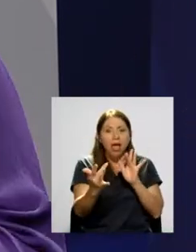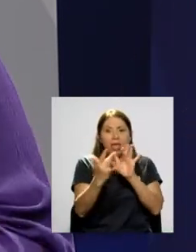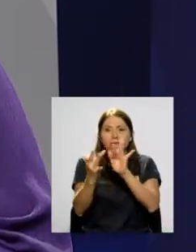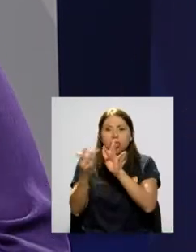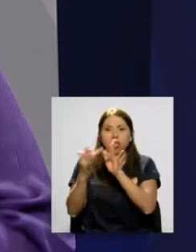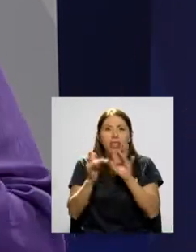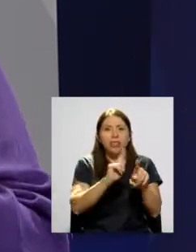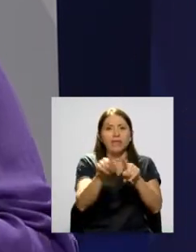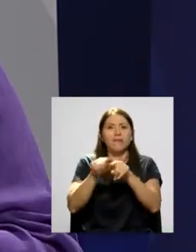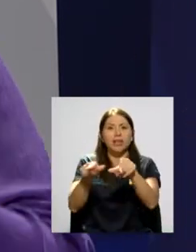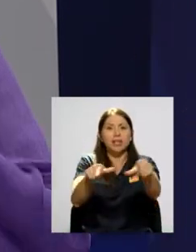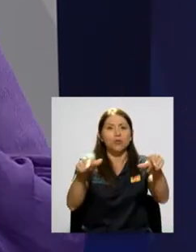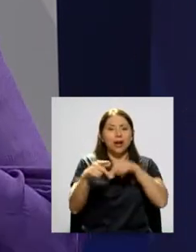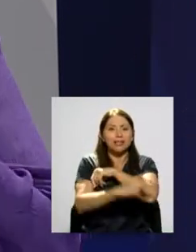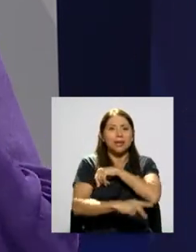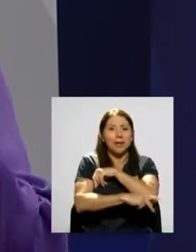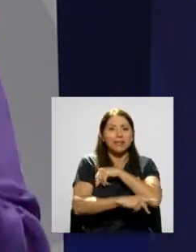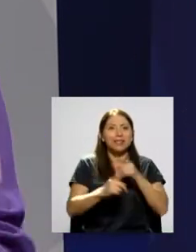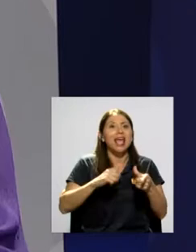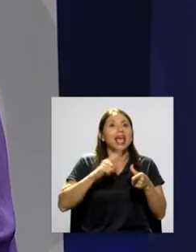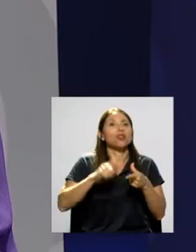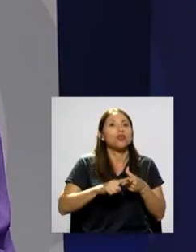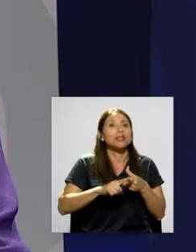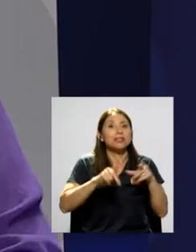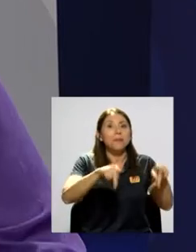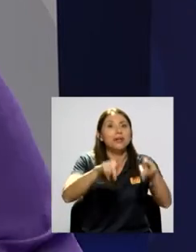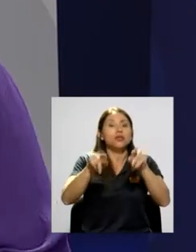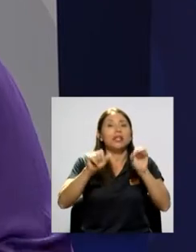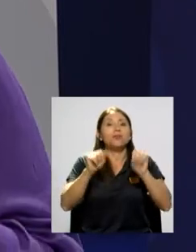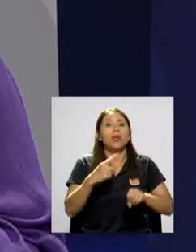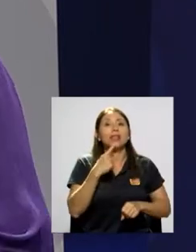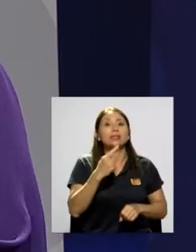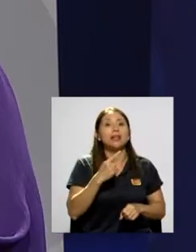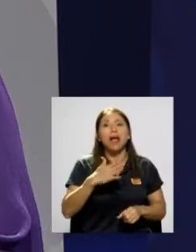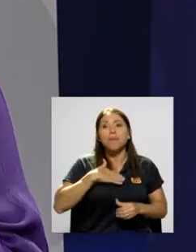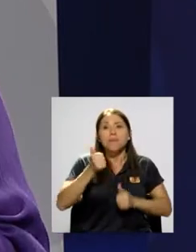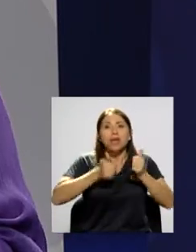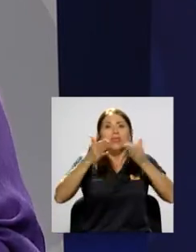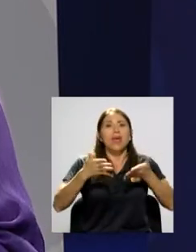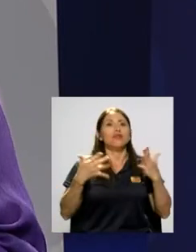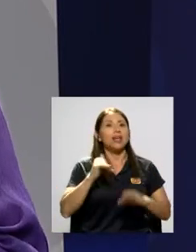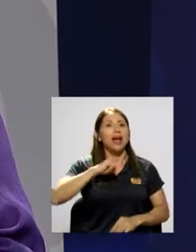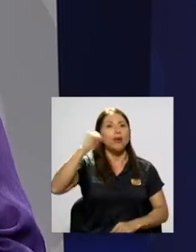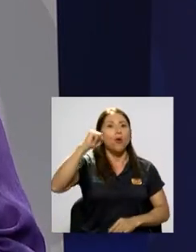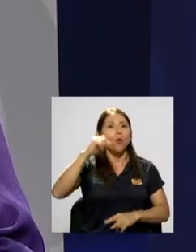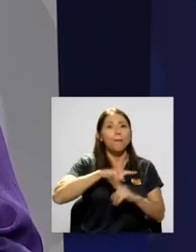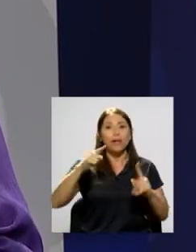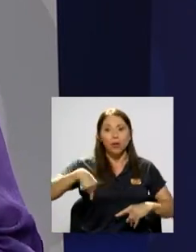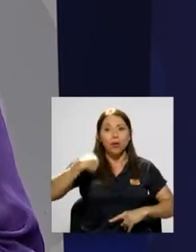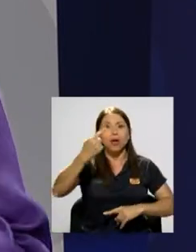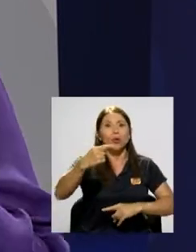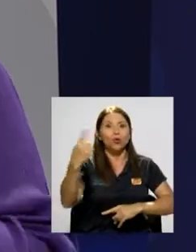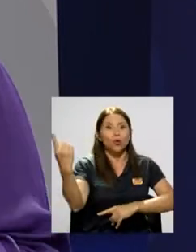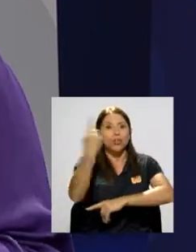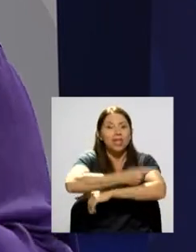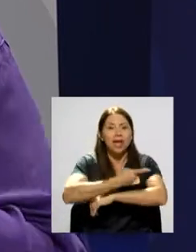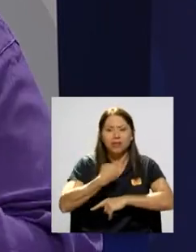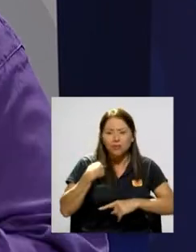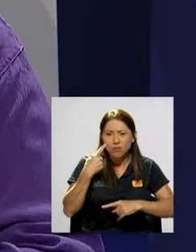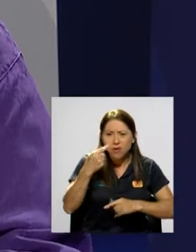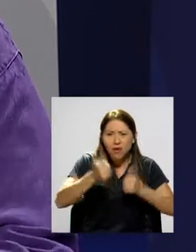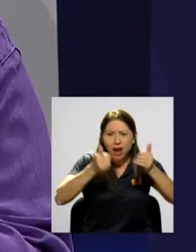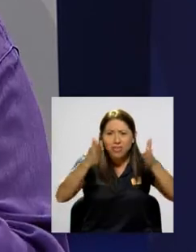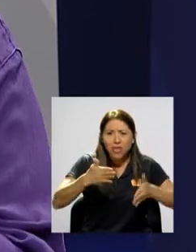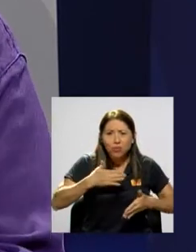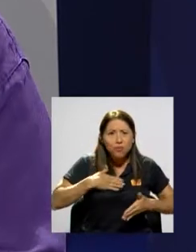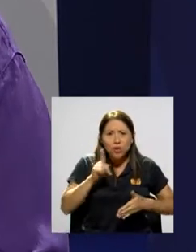por ejemplo, se puede generar la sensación de mi candidato ya ganó, y pudiera ser que el día siguiente, cuando mi candidato no resulta ganador, yo termino sintiendo que